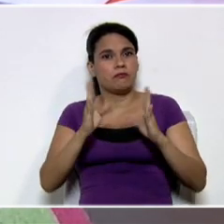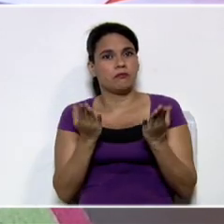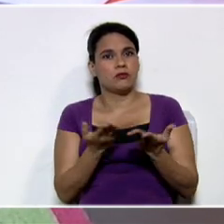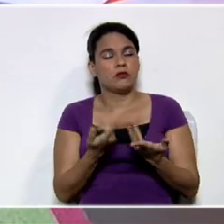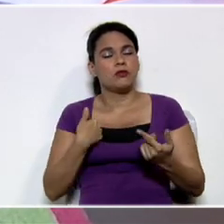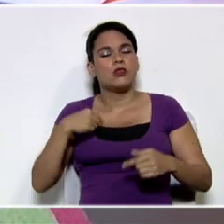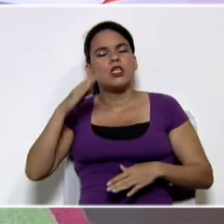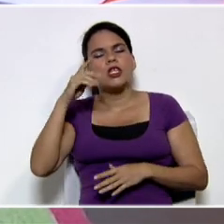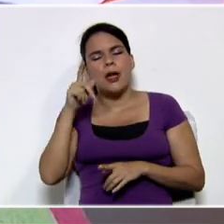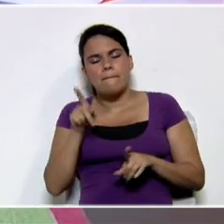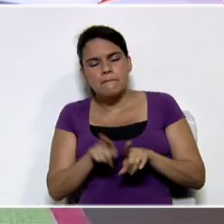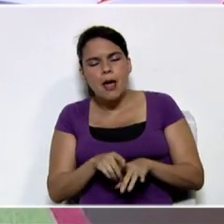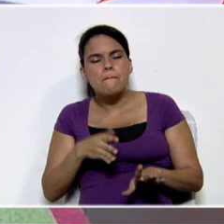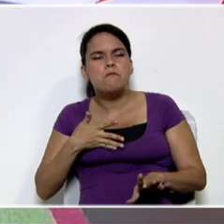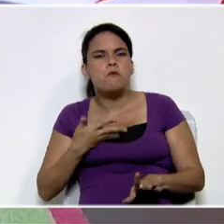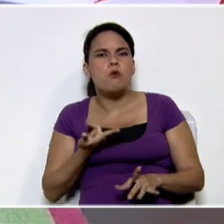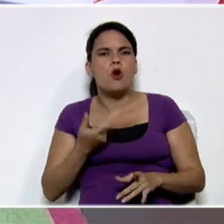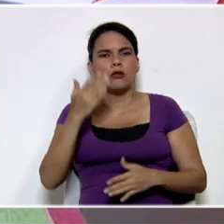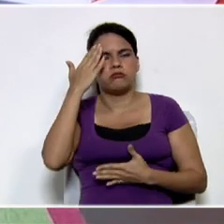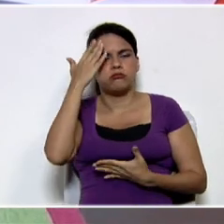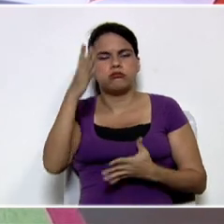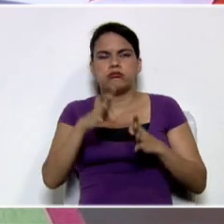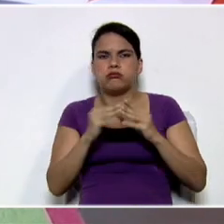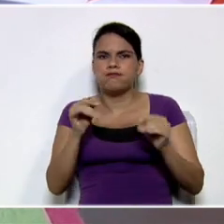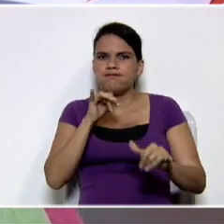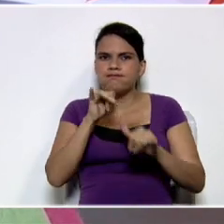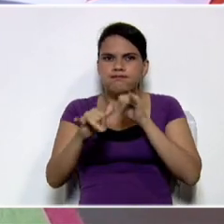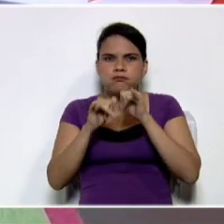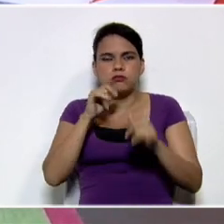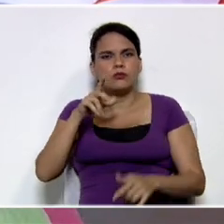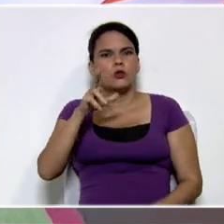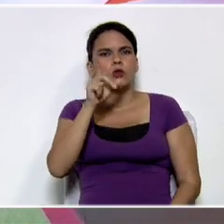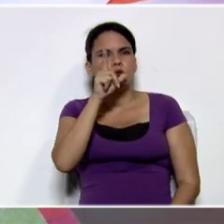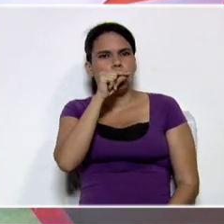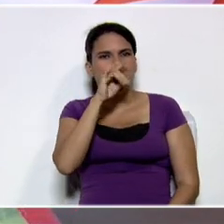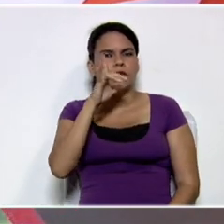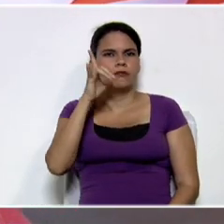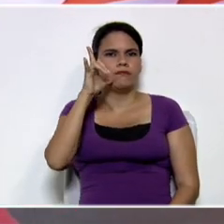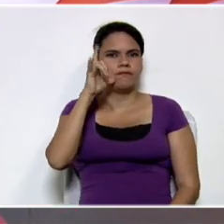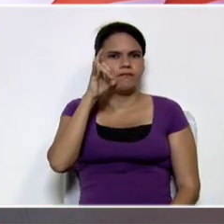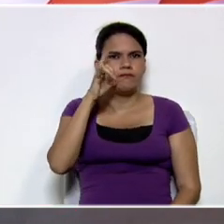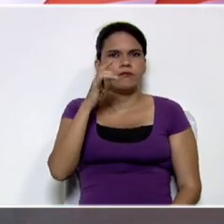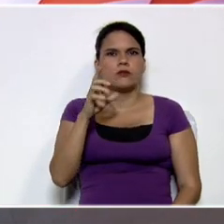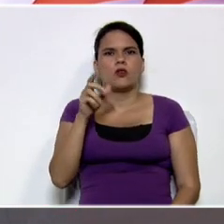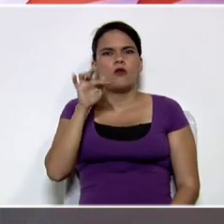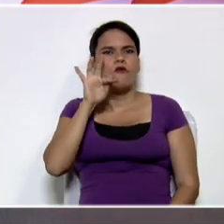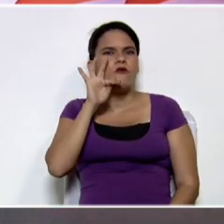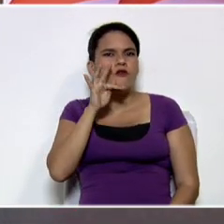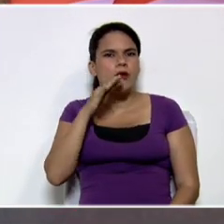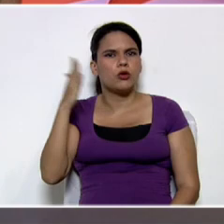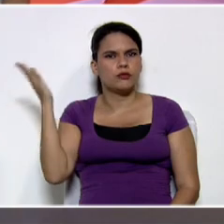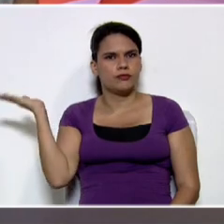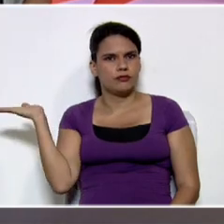de todas las noticias a nivel educativo si ingresas en Twitter, en Instagram y en Facebook a través de